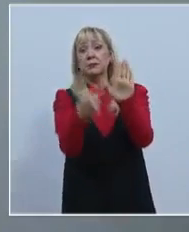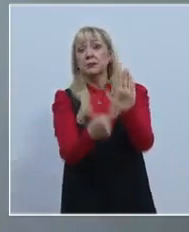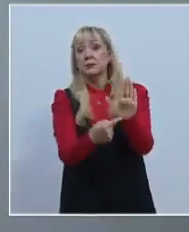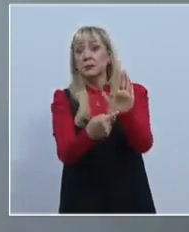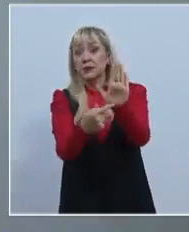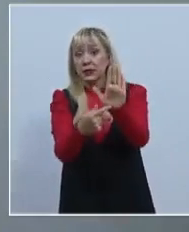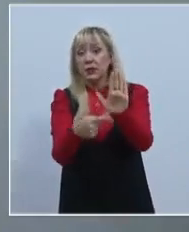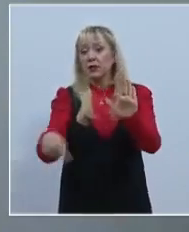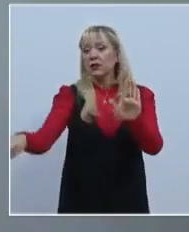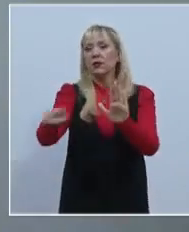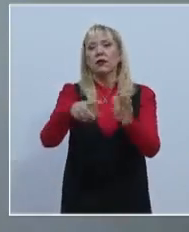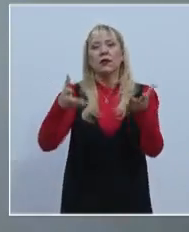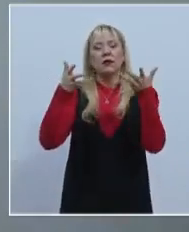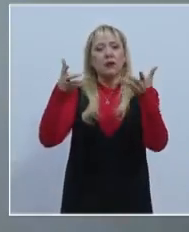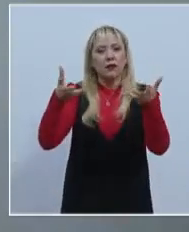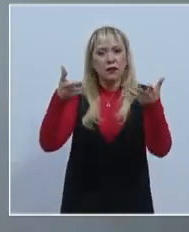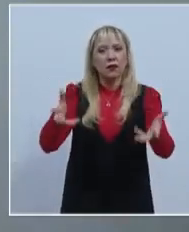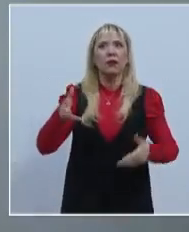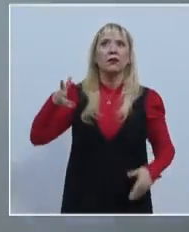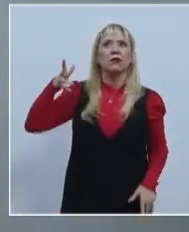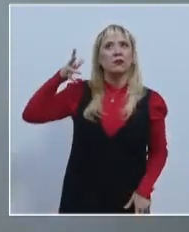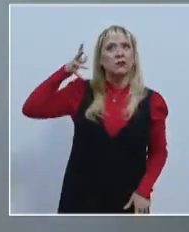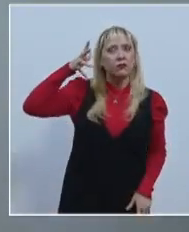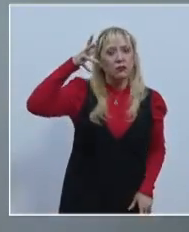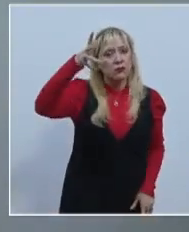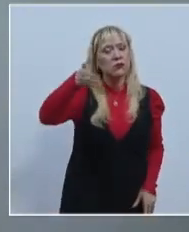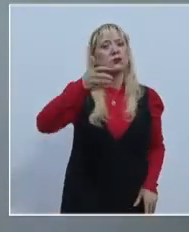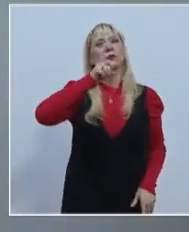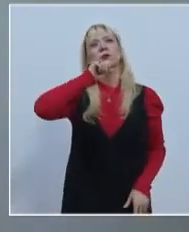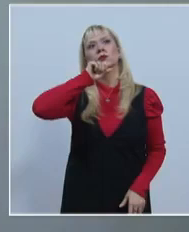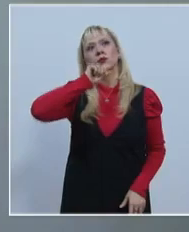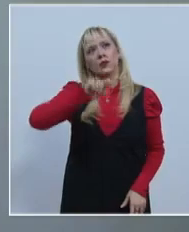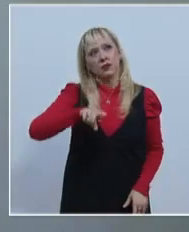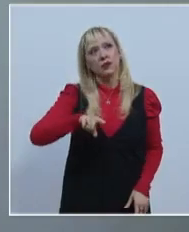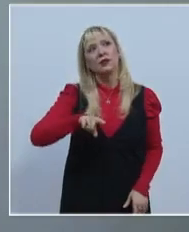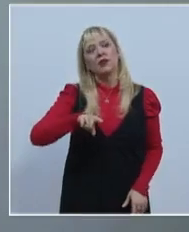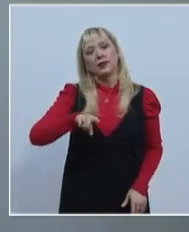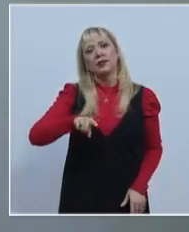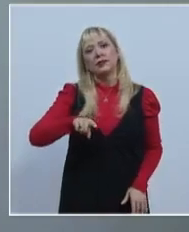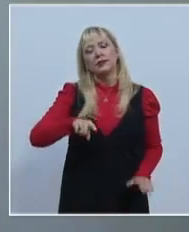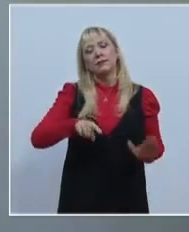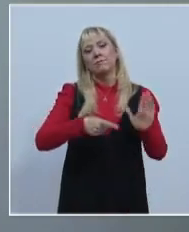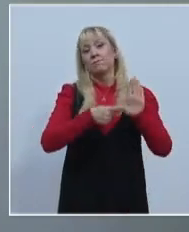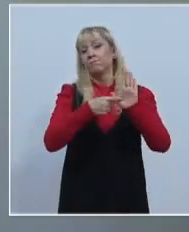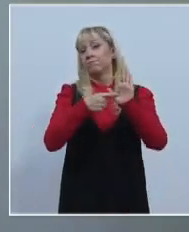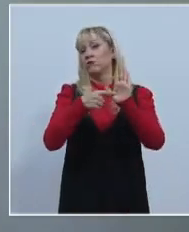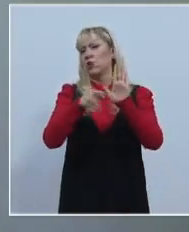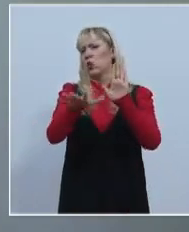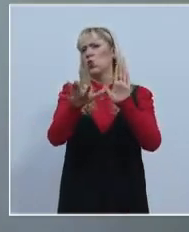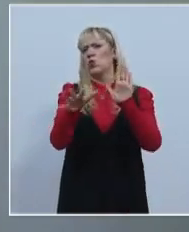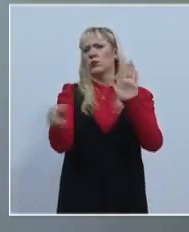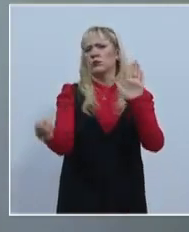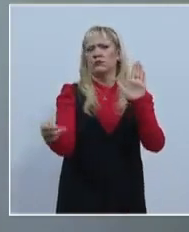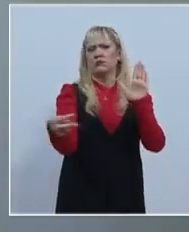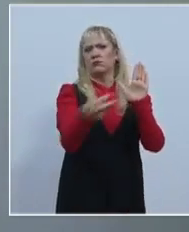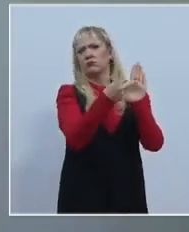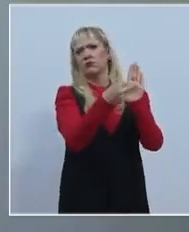los anhelos de nuestro porvenir, pero también de marcar todas